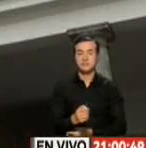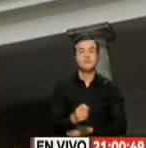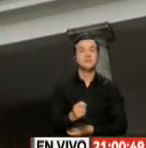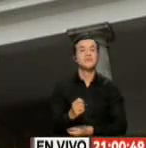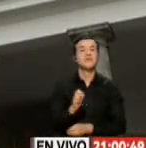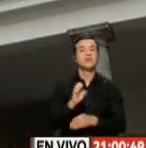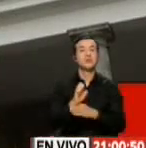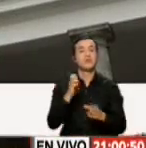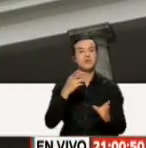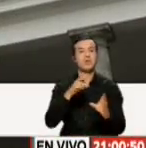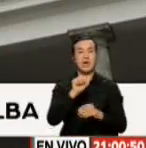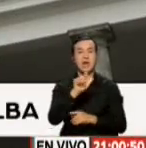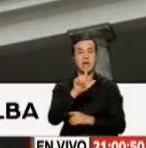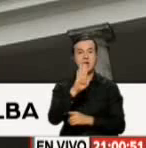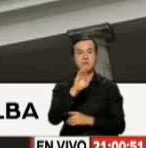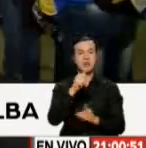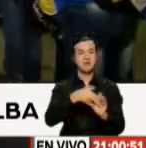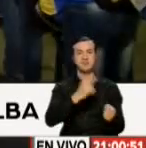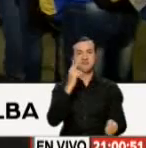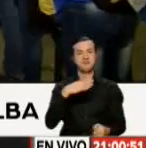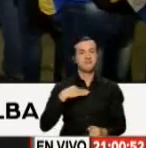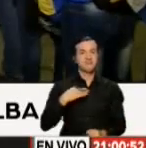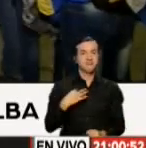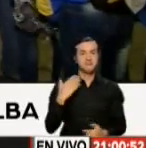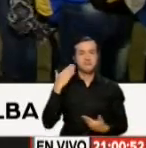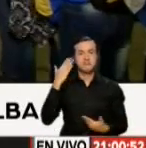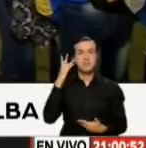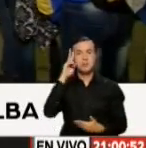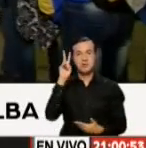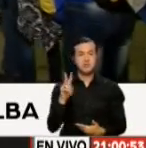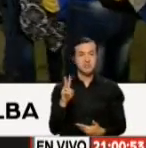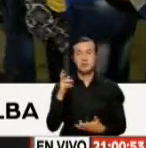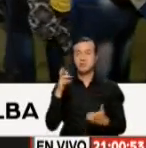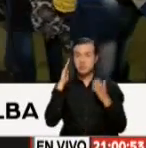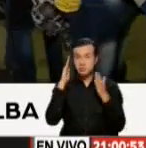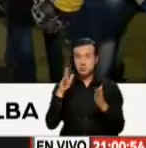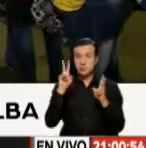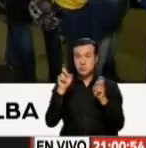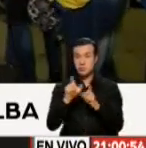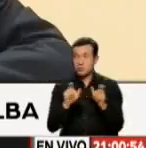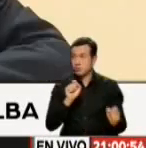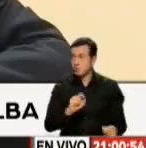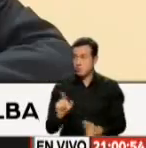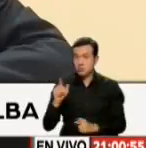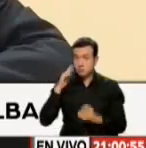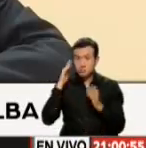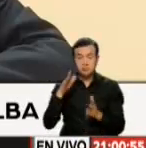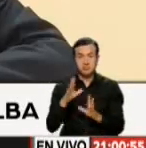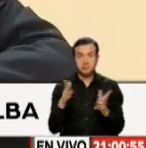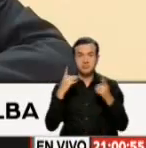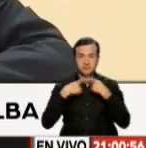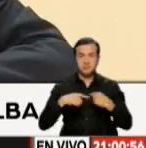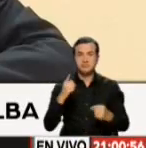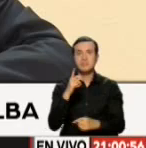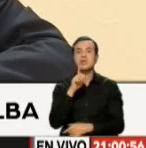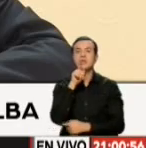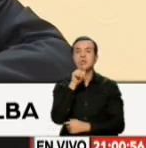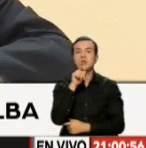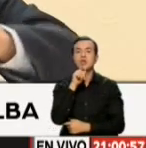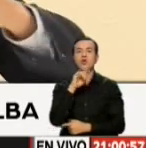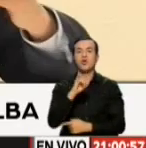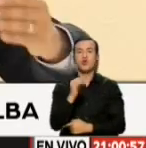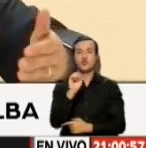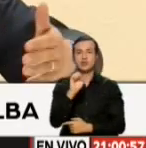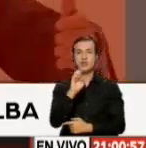Ecuador se retira del ALBA al no existir voluntad política de Venezuela para tratar el flujo migratorio. Así lo anunció el canciller